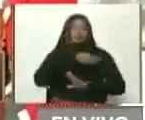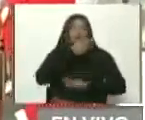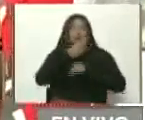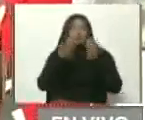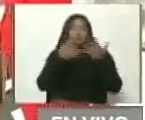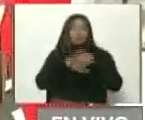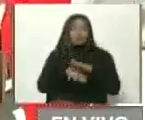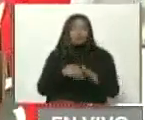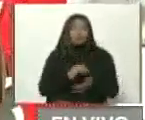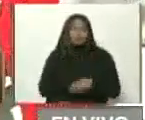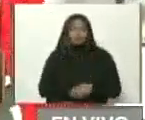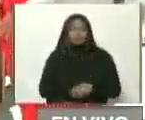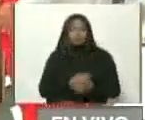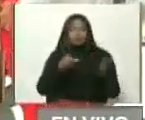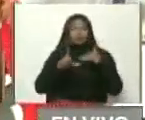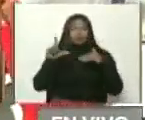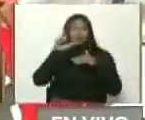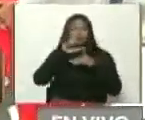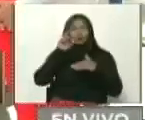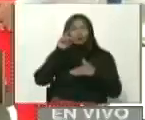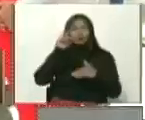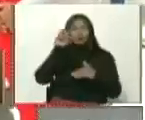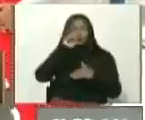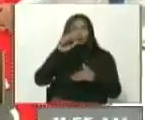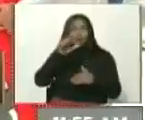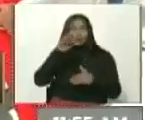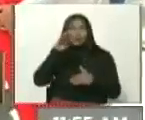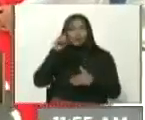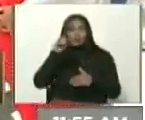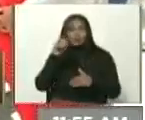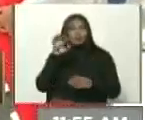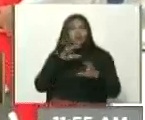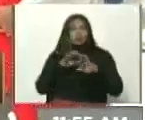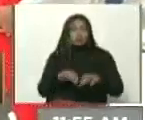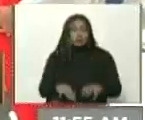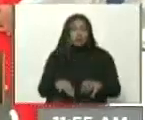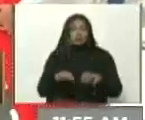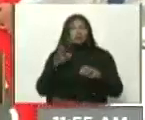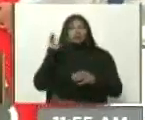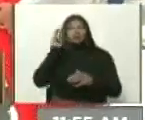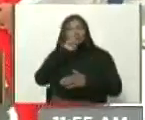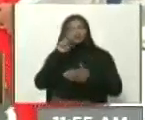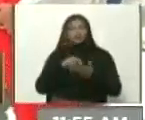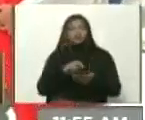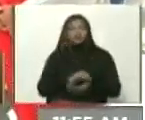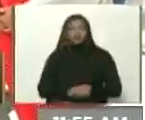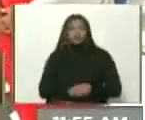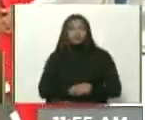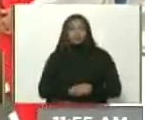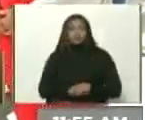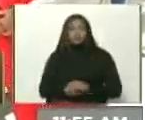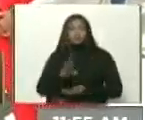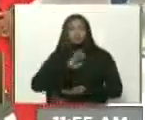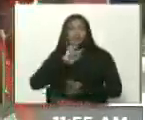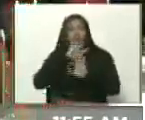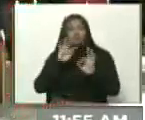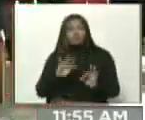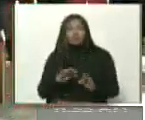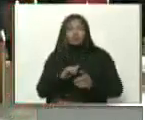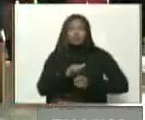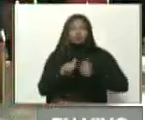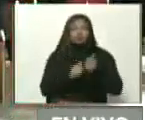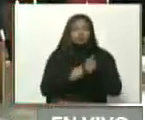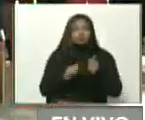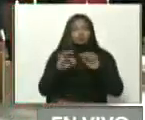Integral. Licenciada Rosalba Gil, secretaria de la Asamblea Nacional. Ciudadana Inti Hinojosa,